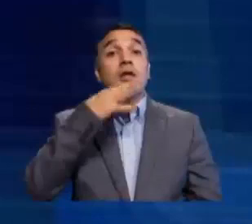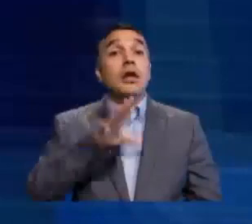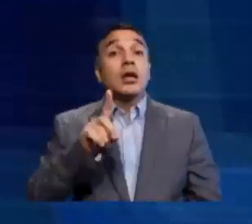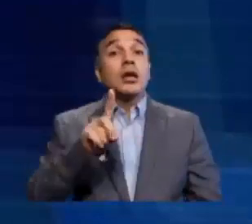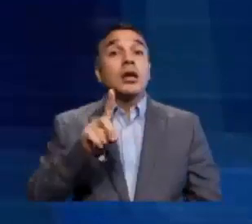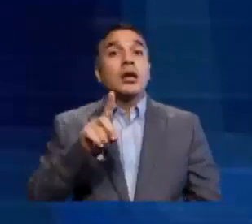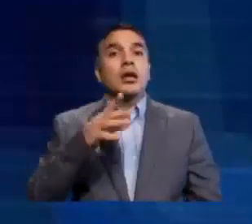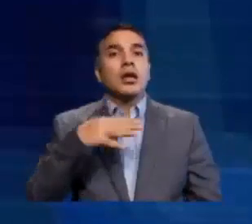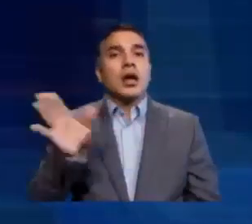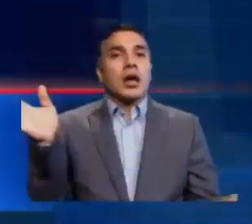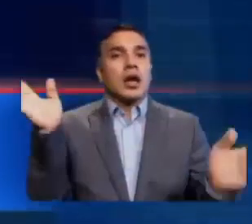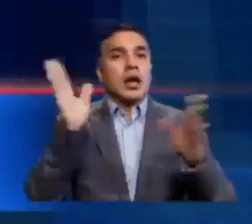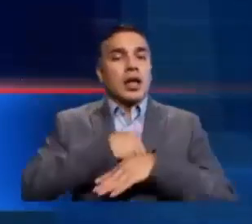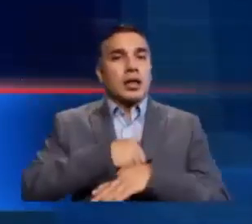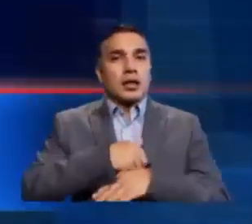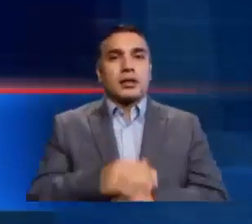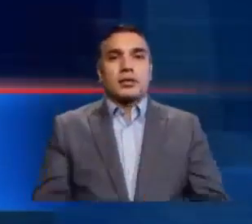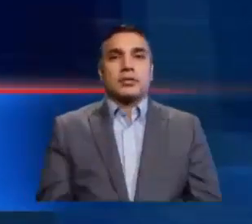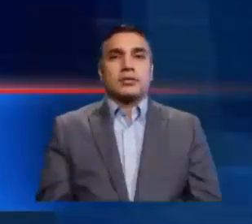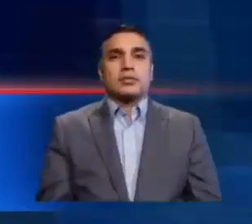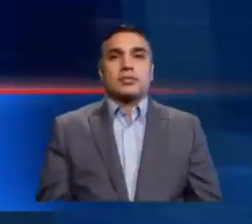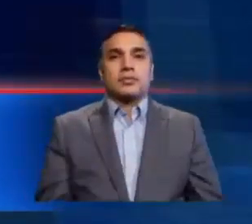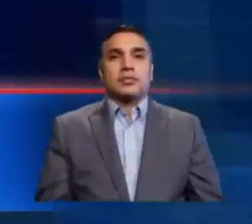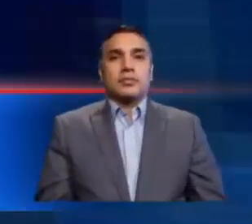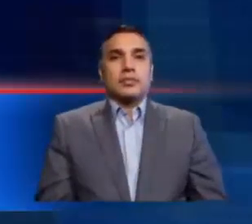son completamente gratis.